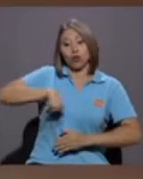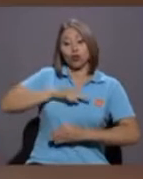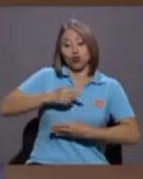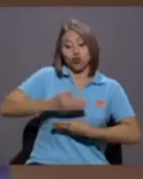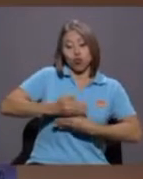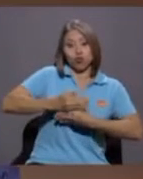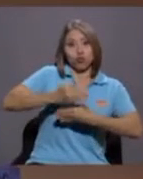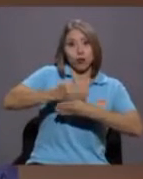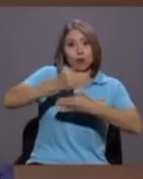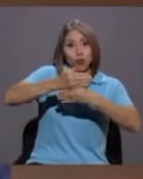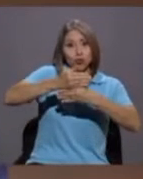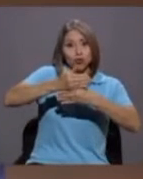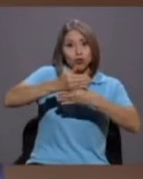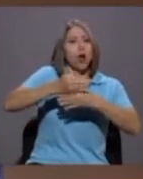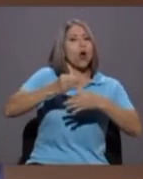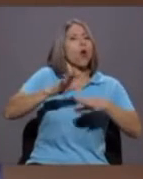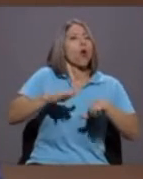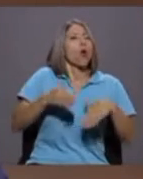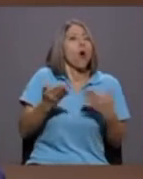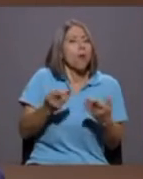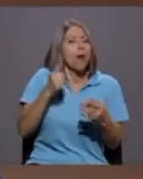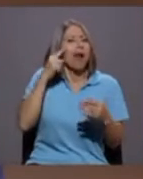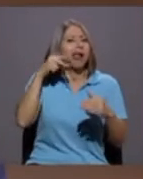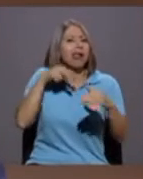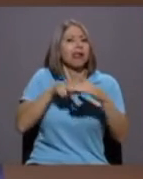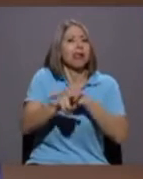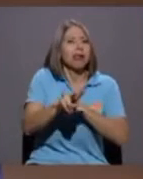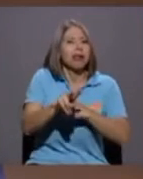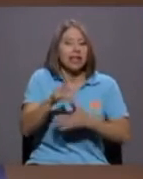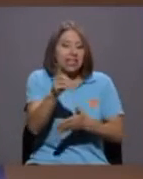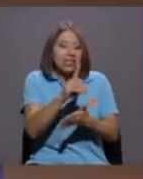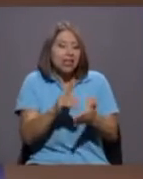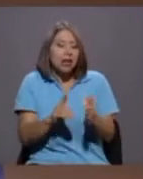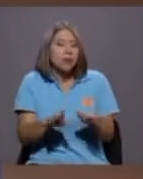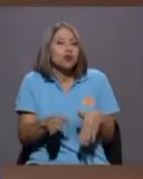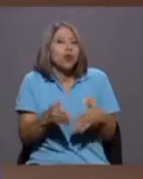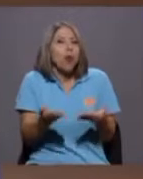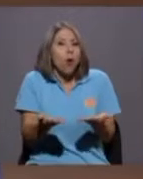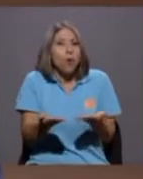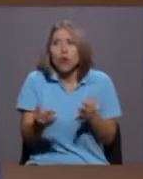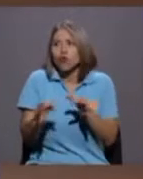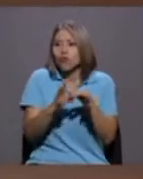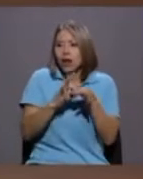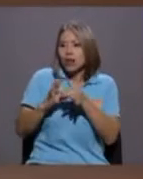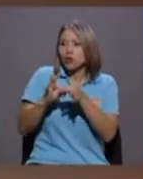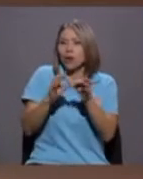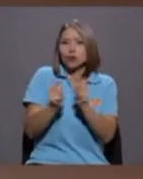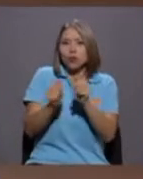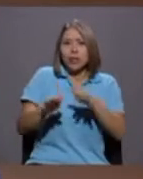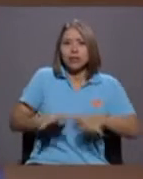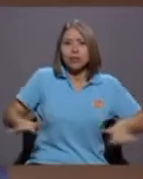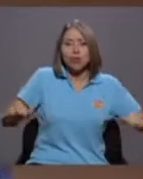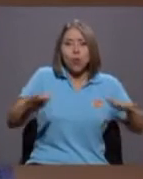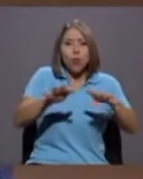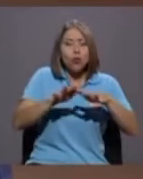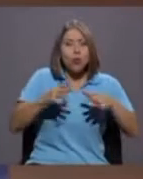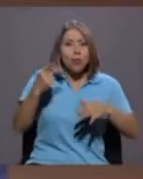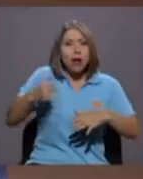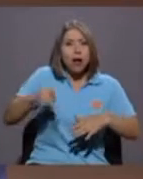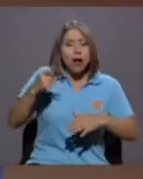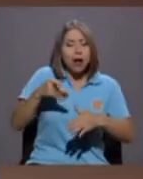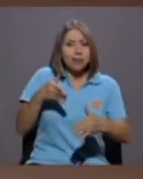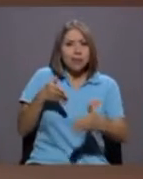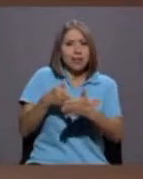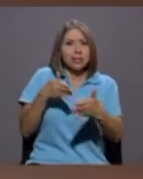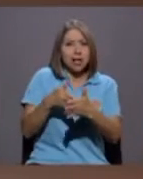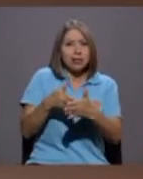que diseñamos y la visión con que nos relacionamos con un entorno que se nos resulta amenazante. Entonces hay una